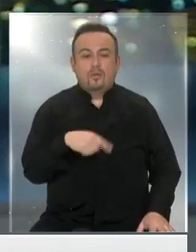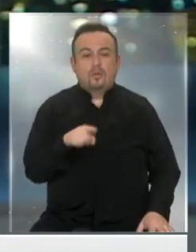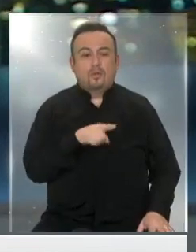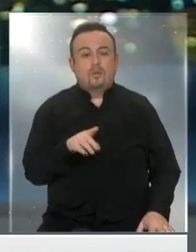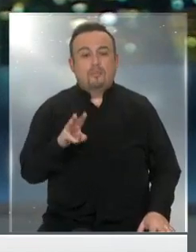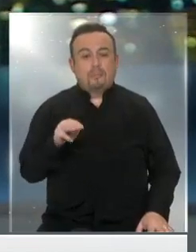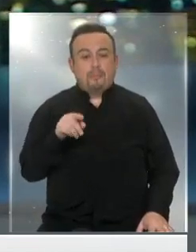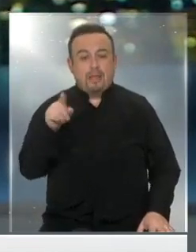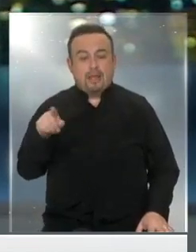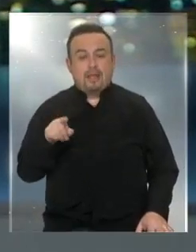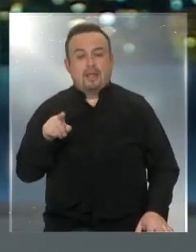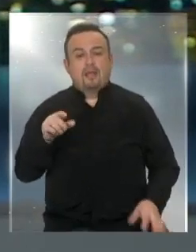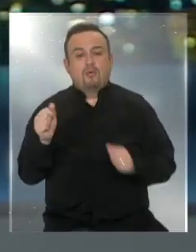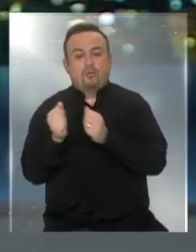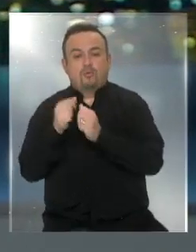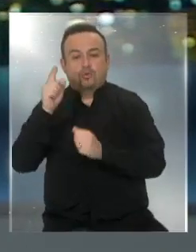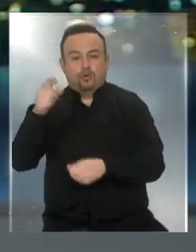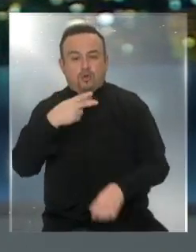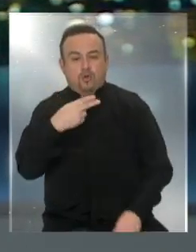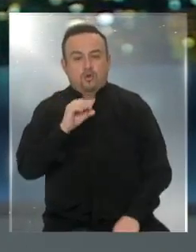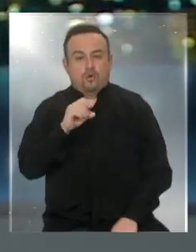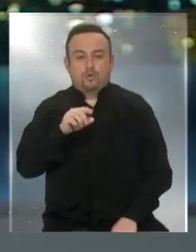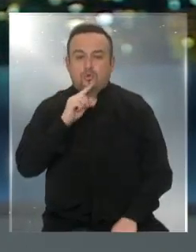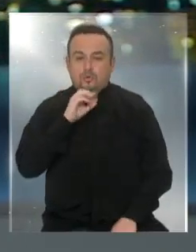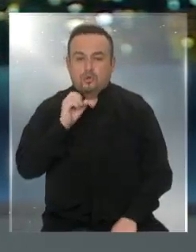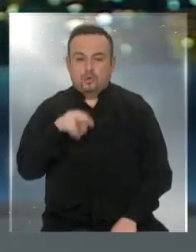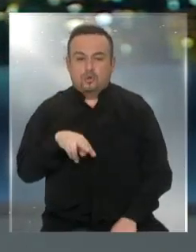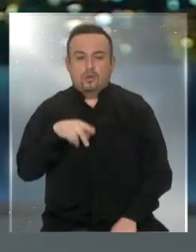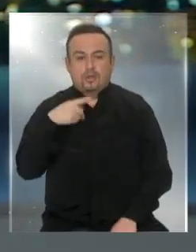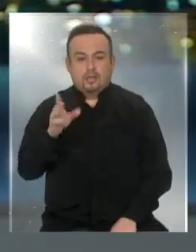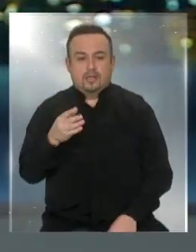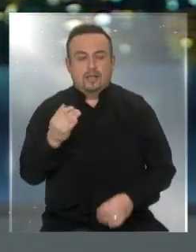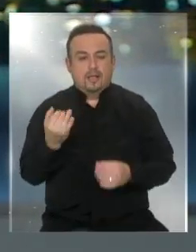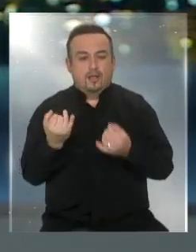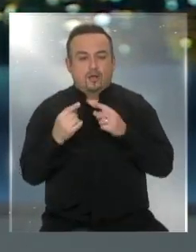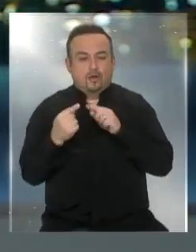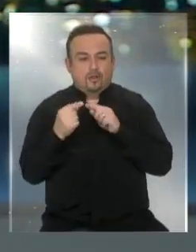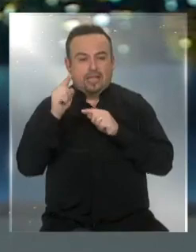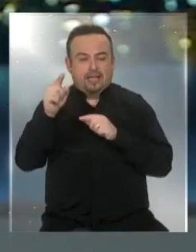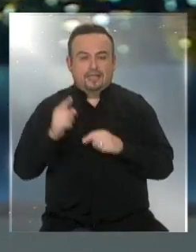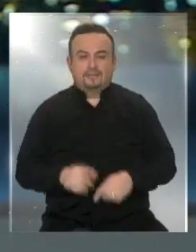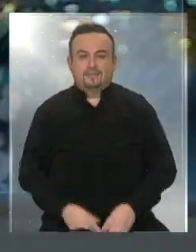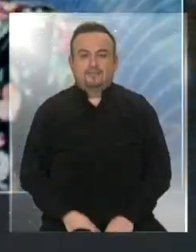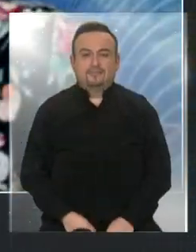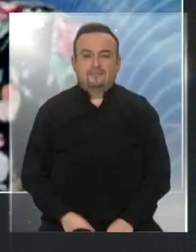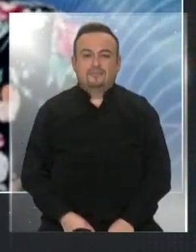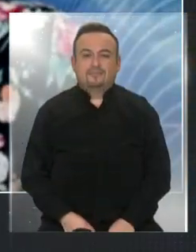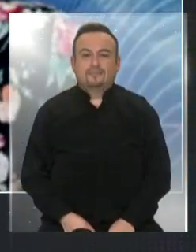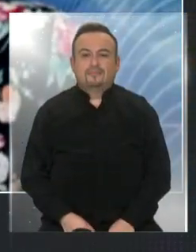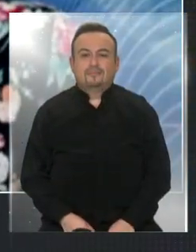en Houston. Vamos a conocer detalles y para eso tomamos contacto con nuestra corresponsal Paz González.